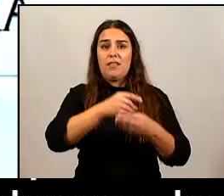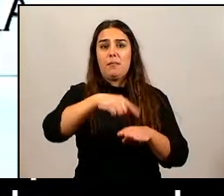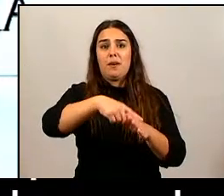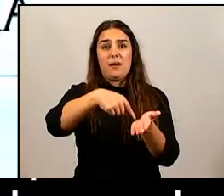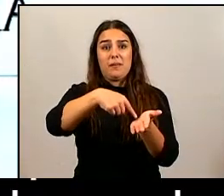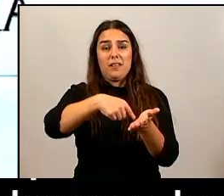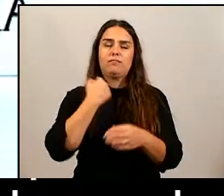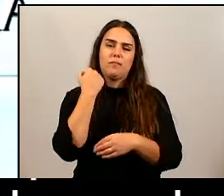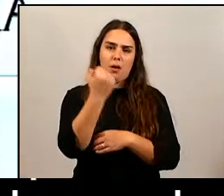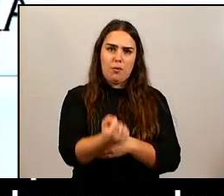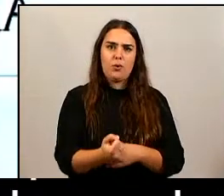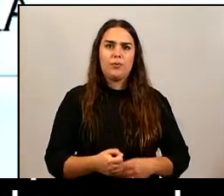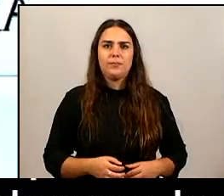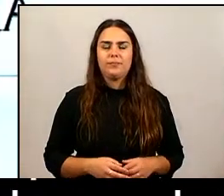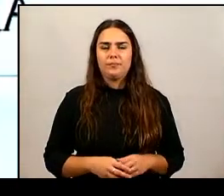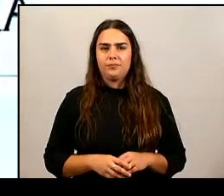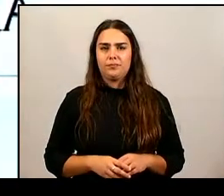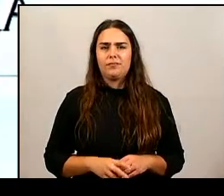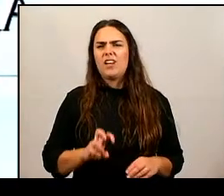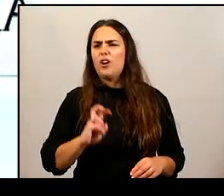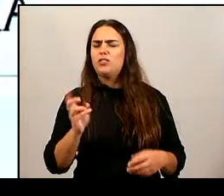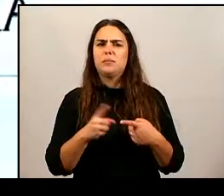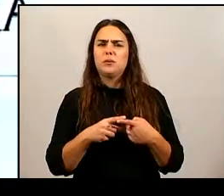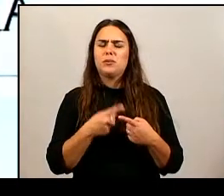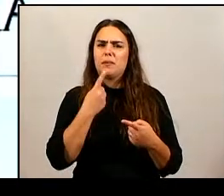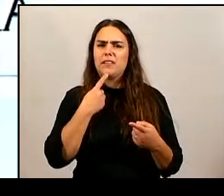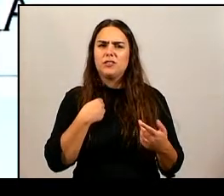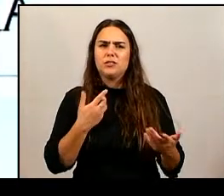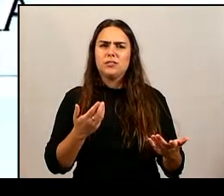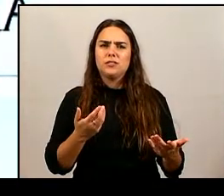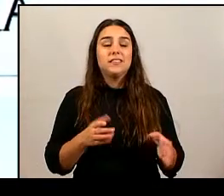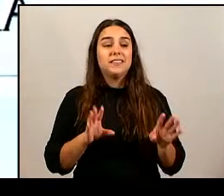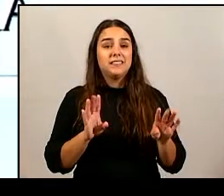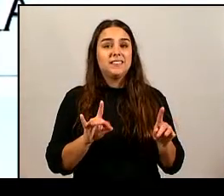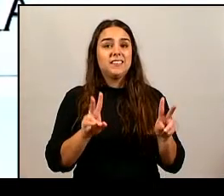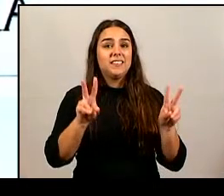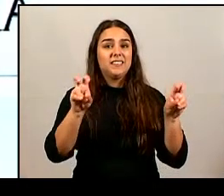reivindicación. Y la otra, perdona, que...